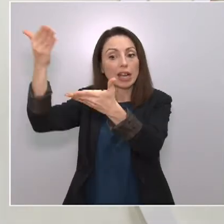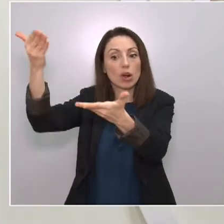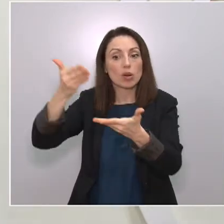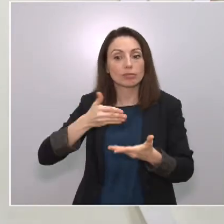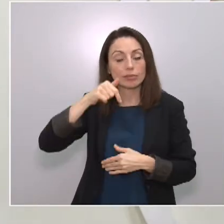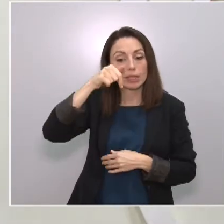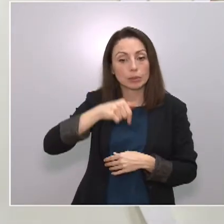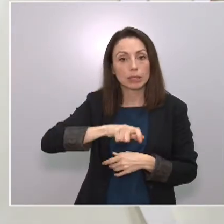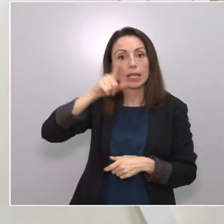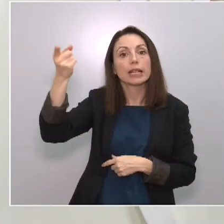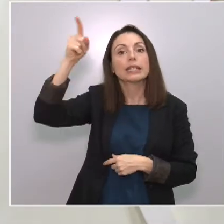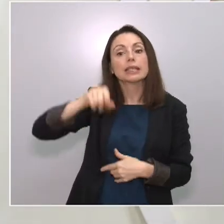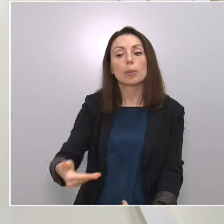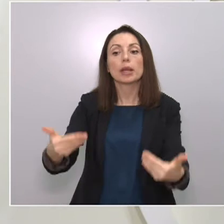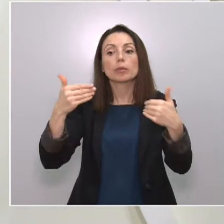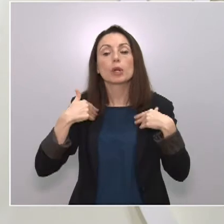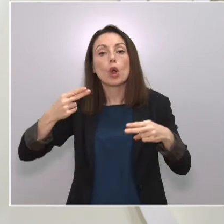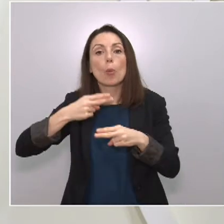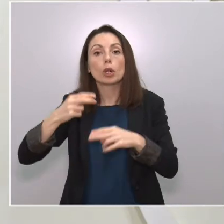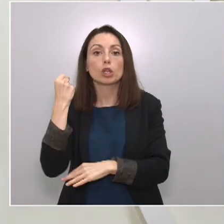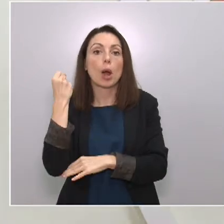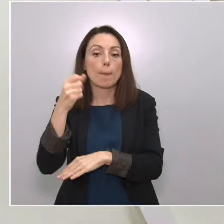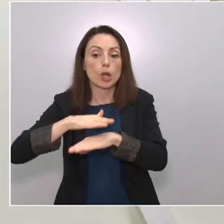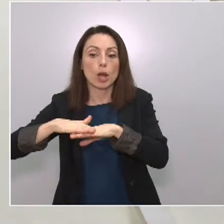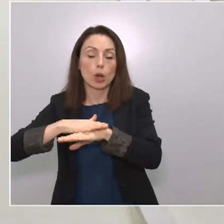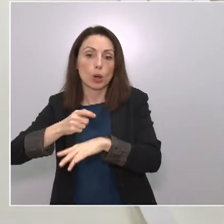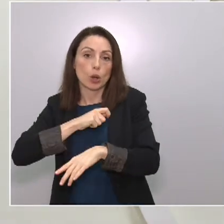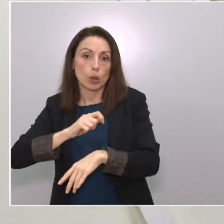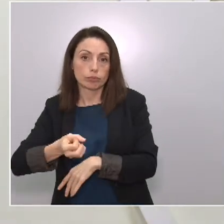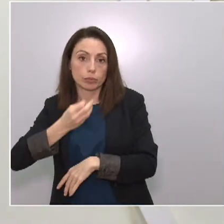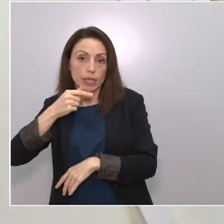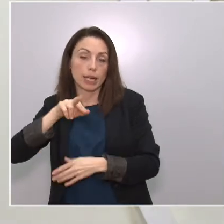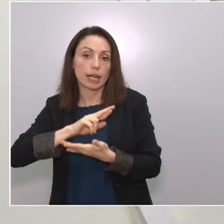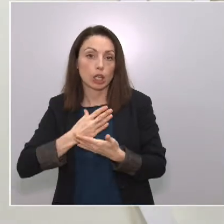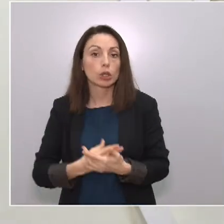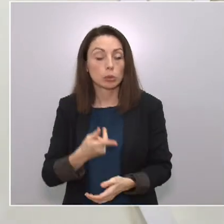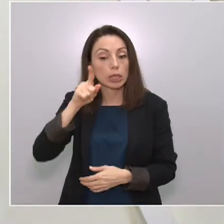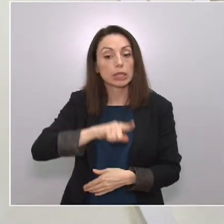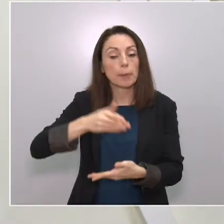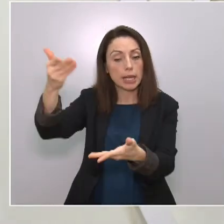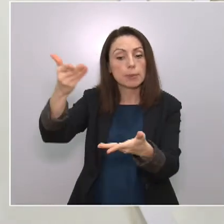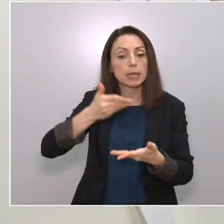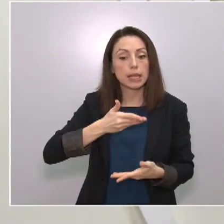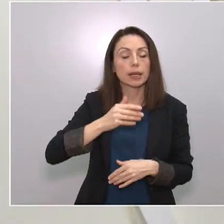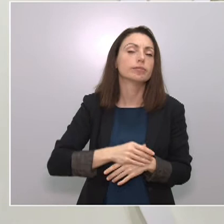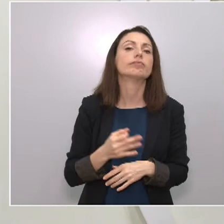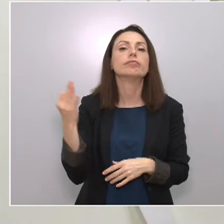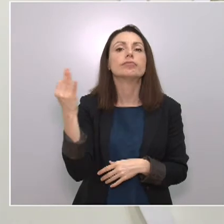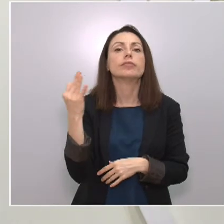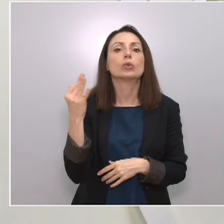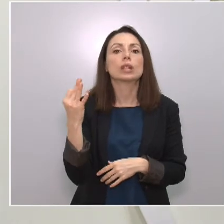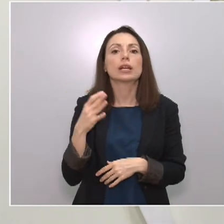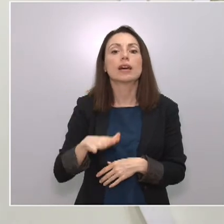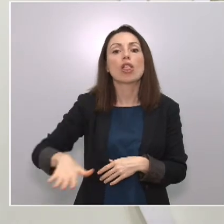los responsables políticos que apoyan a este gobierno, al Partido Socialista de la región de Murcia, Podemos también. Los vamos a invitar a alguna